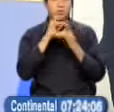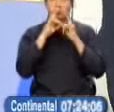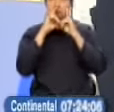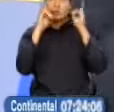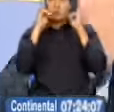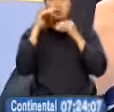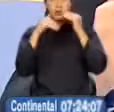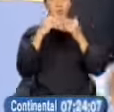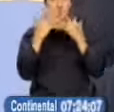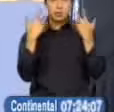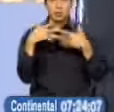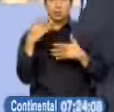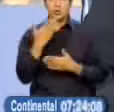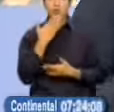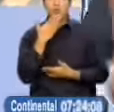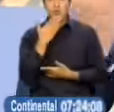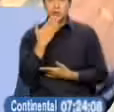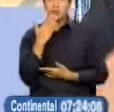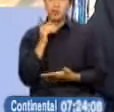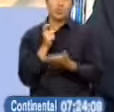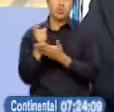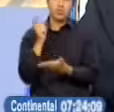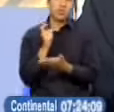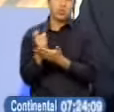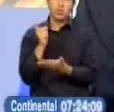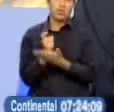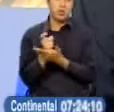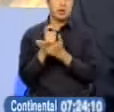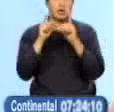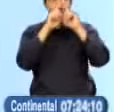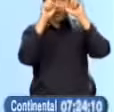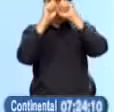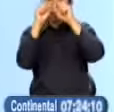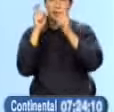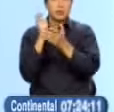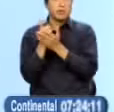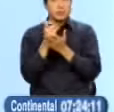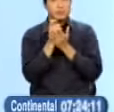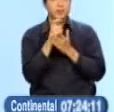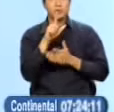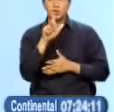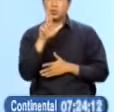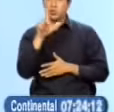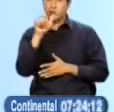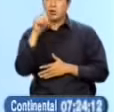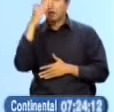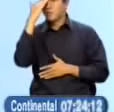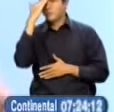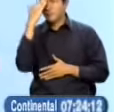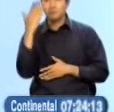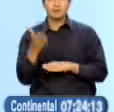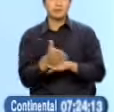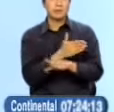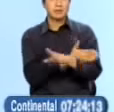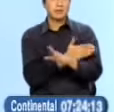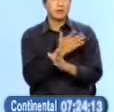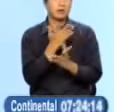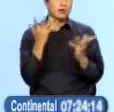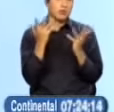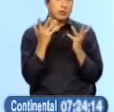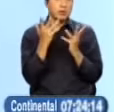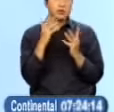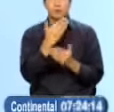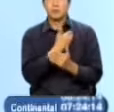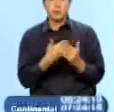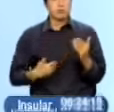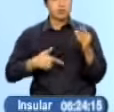una vez salido el poder comenzaron a darle duro y con los empresarios pero lula supo manejarse mientras estuvo por lo menos en la